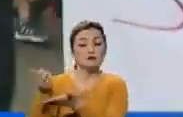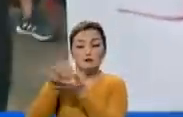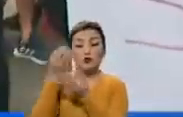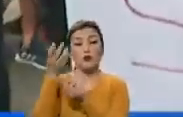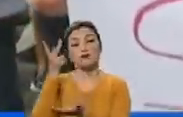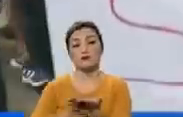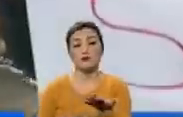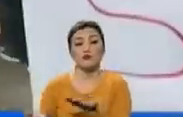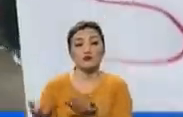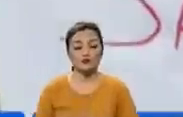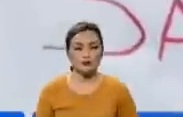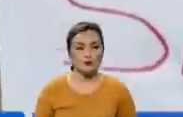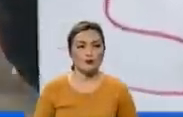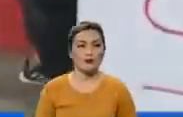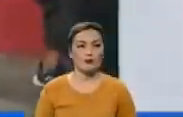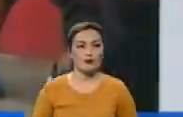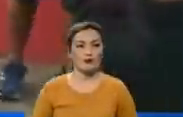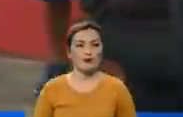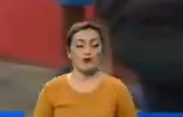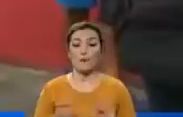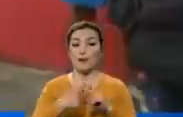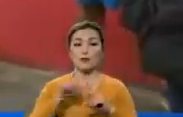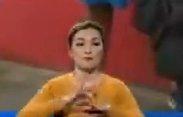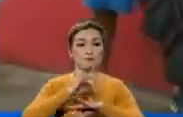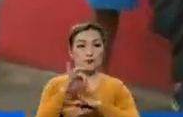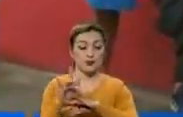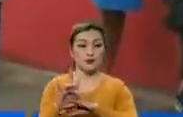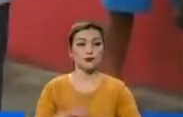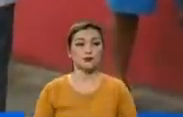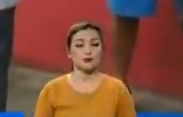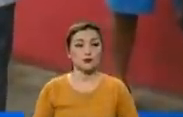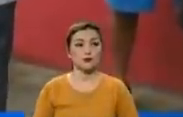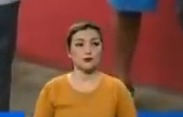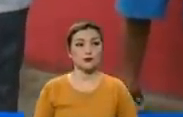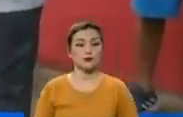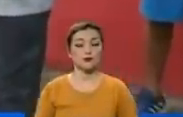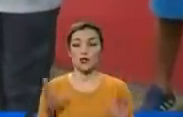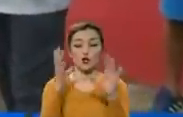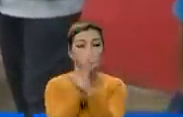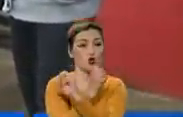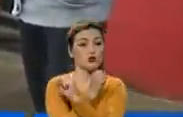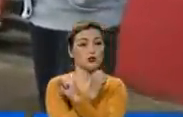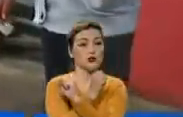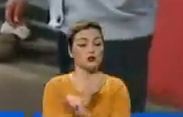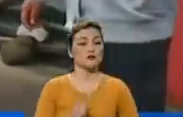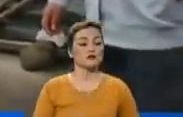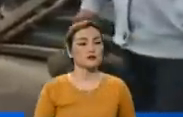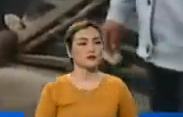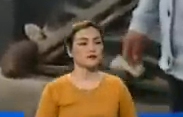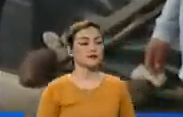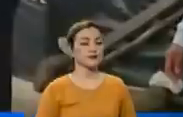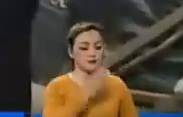está pasando. Este problema empieza desde muy temprano hasta horas de la noche. Muy buenos